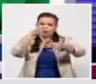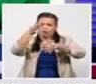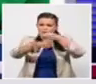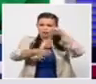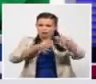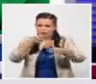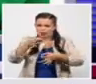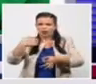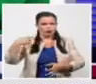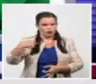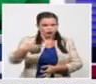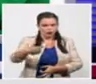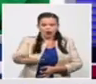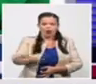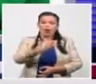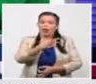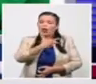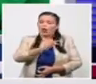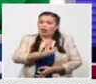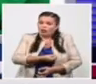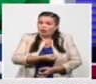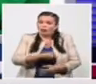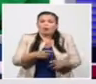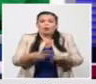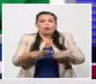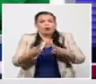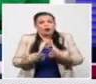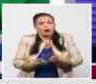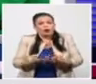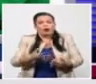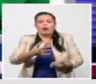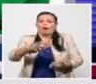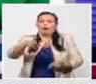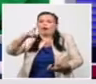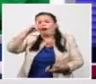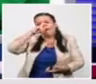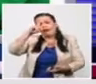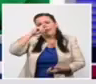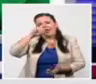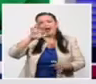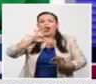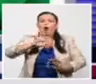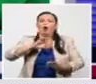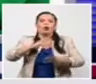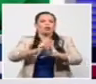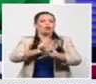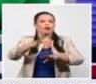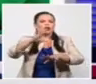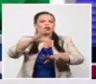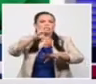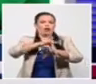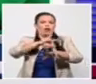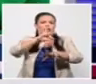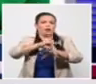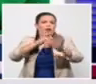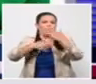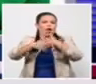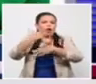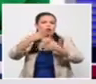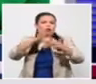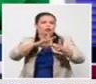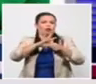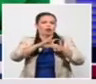y que por la edad o por las comorbilidades realmente entrañan un riesgo muy